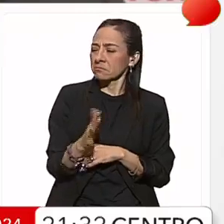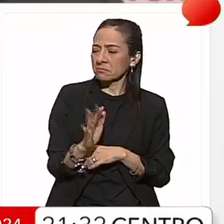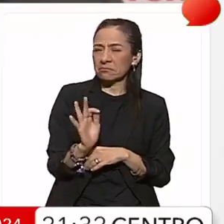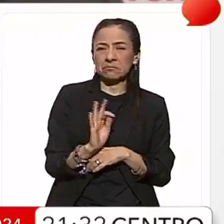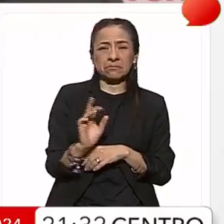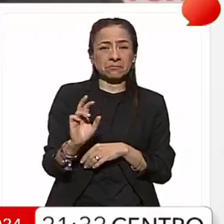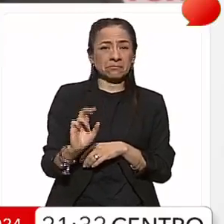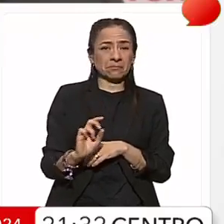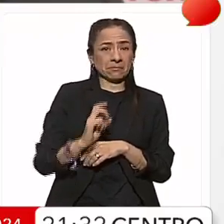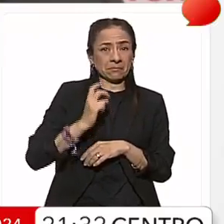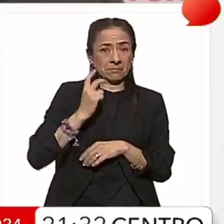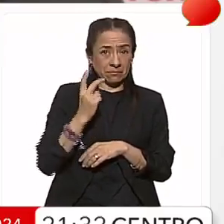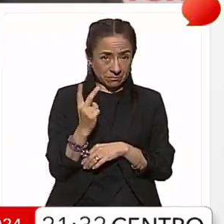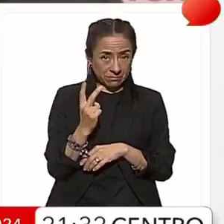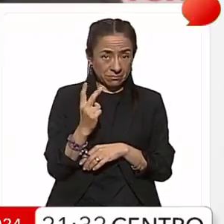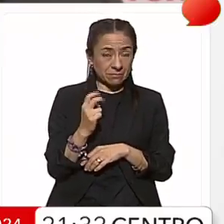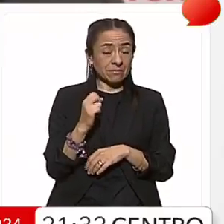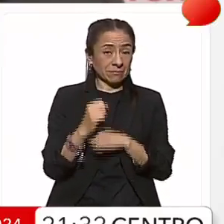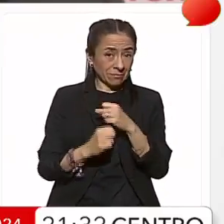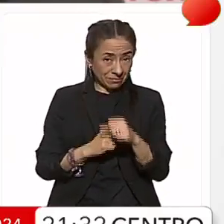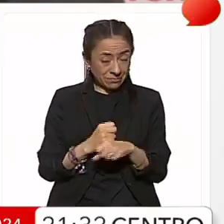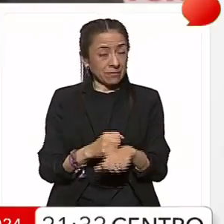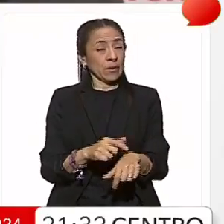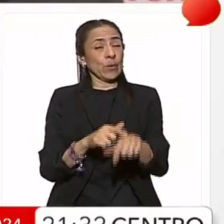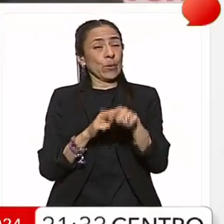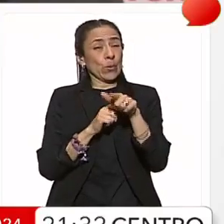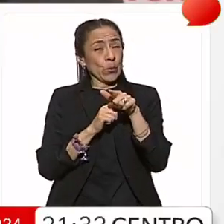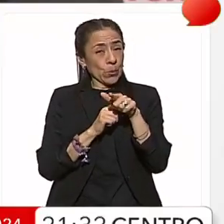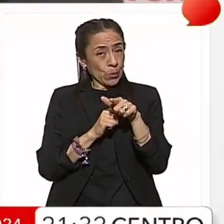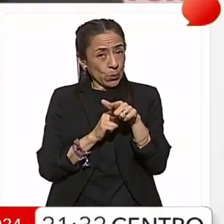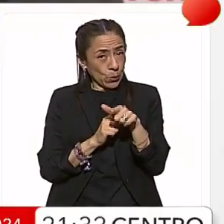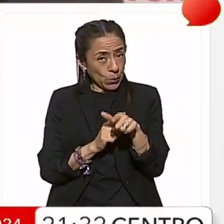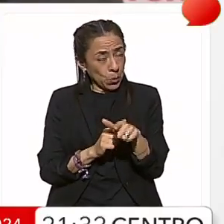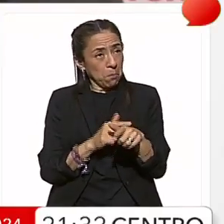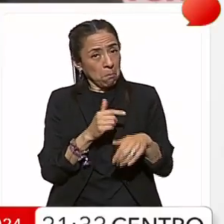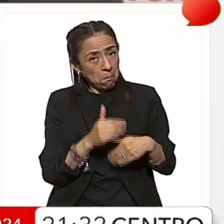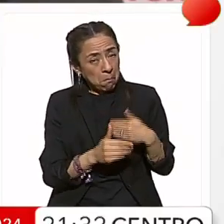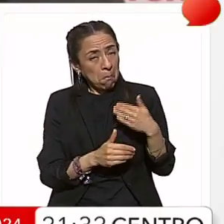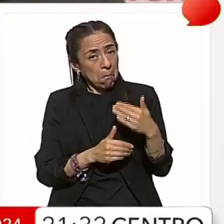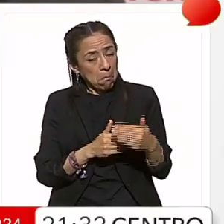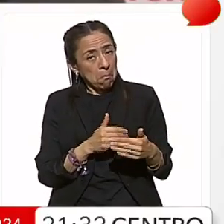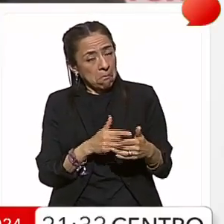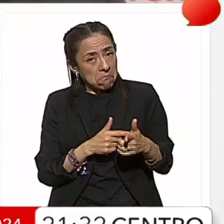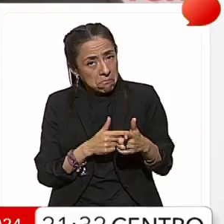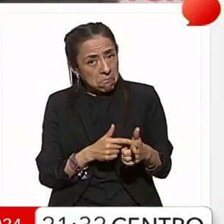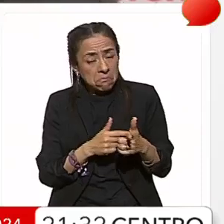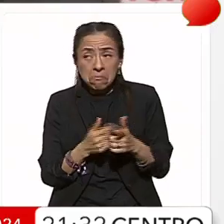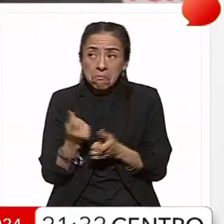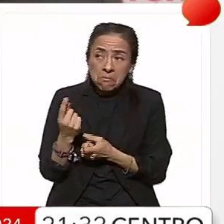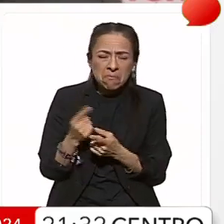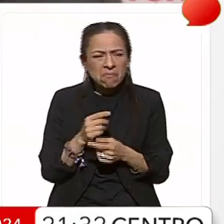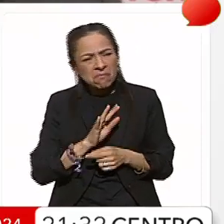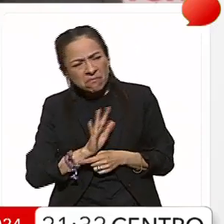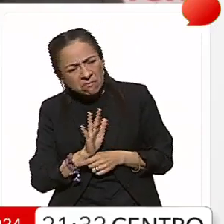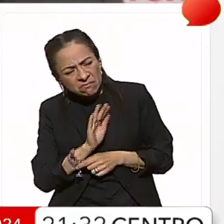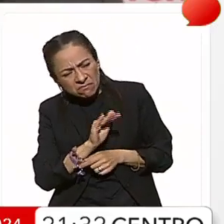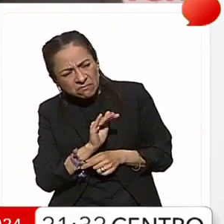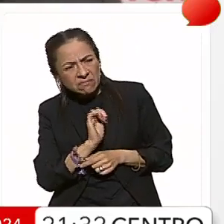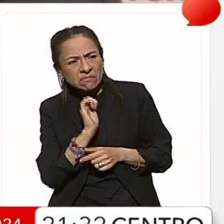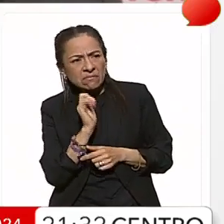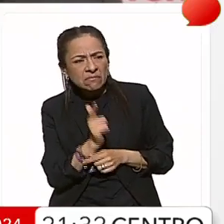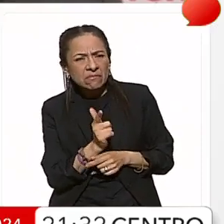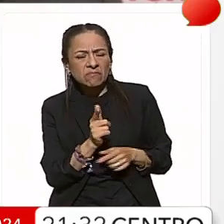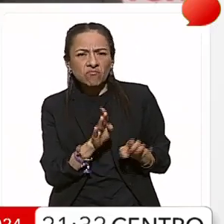32 años vigentes y no pasó nada, nadie decía nada, pero ahora